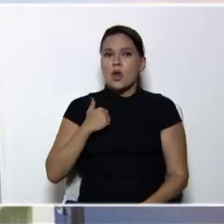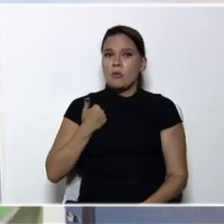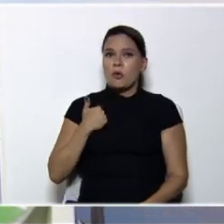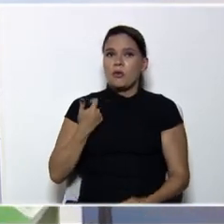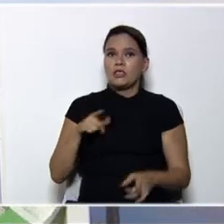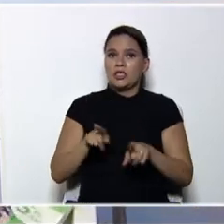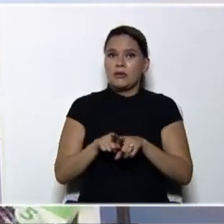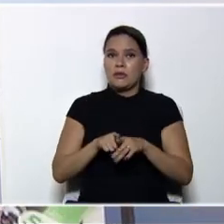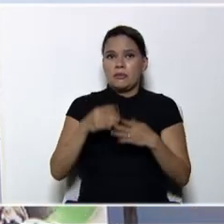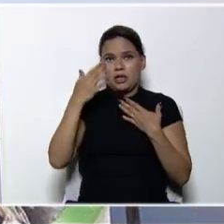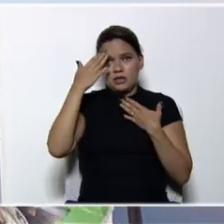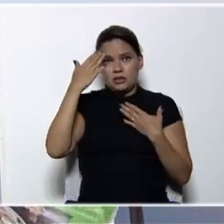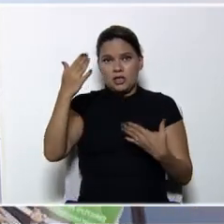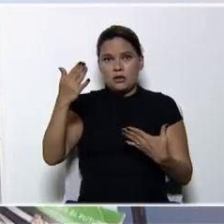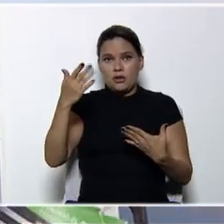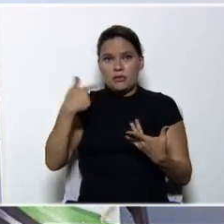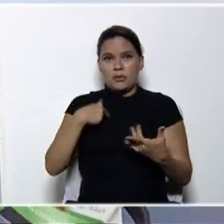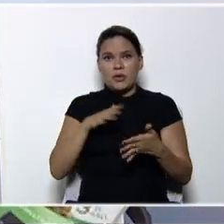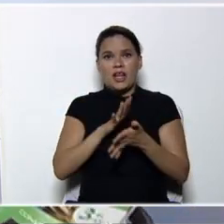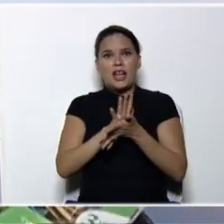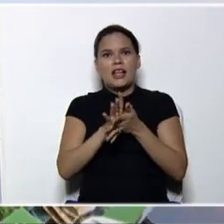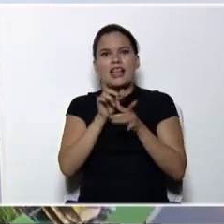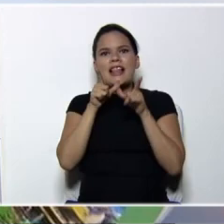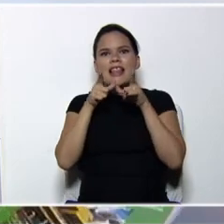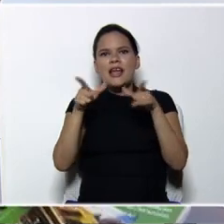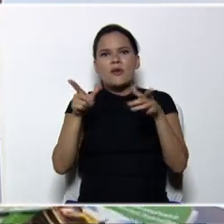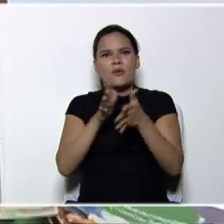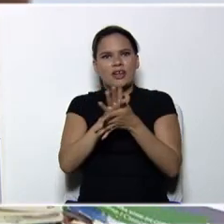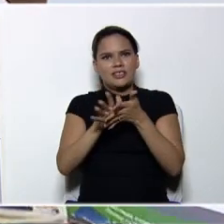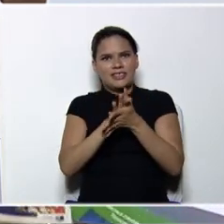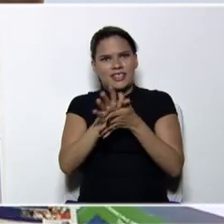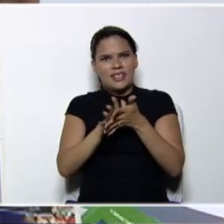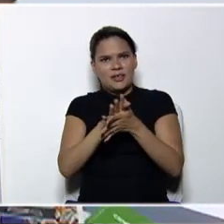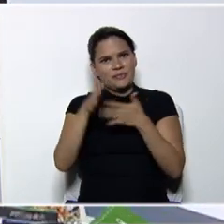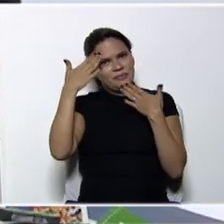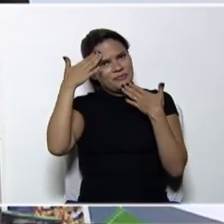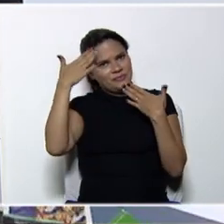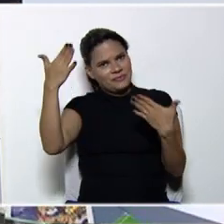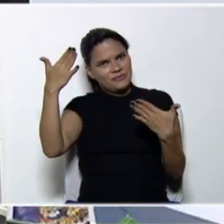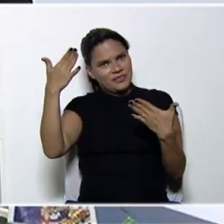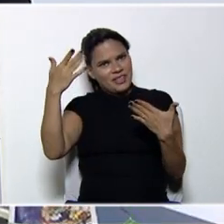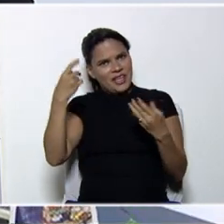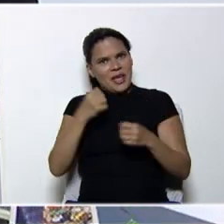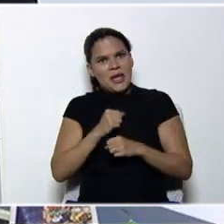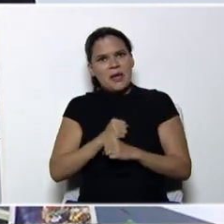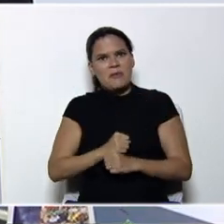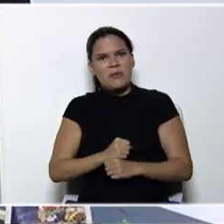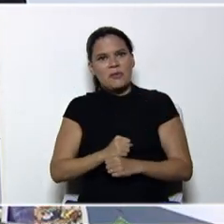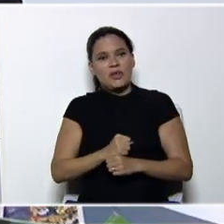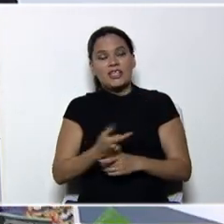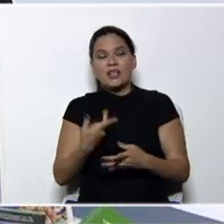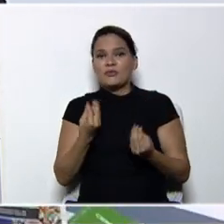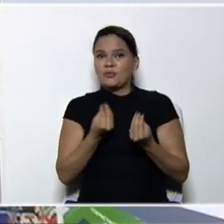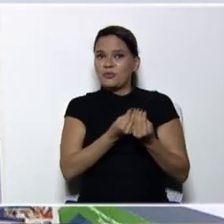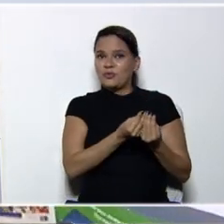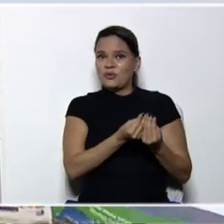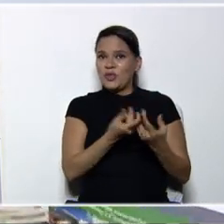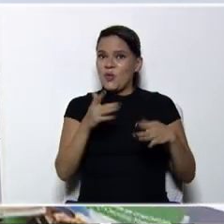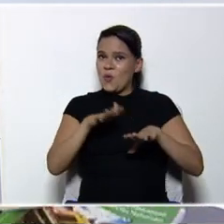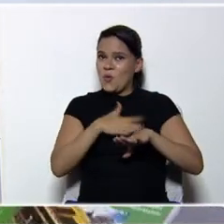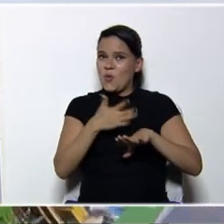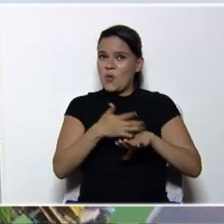saludar a mi compañera de lengua de señas que nos está acompañando hoy. Espero pronto tenerla por acá compartiendo con nosotros en nuestro